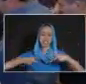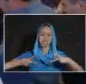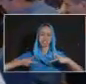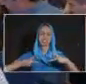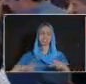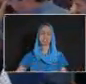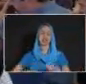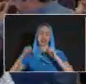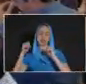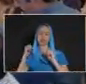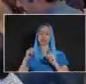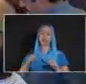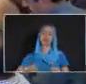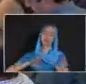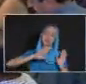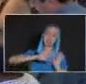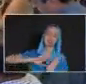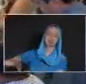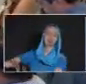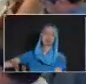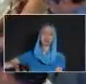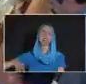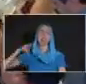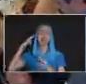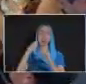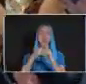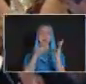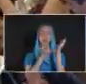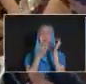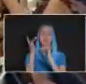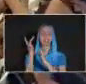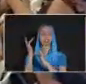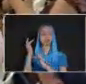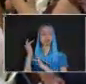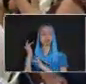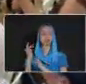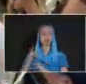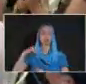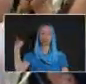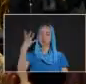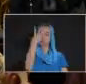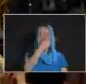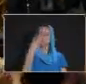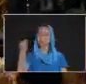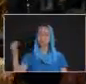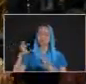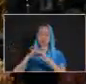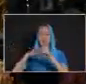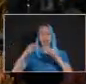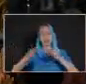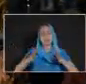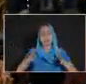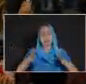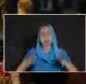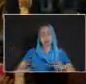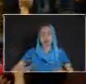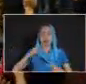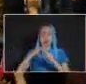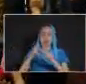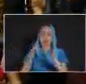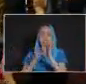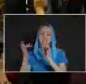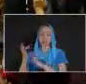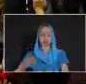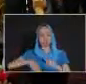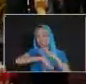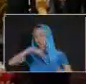de revanchismo. En el nombre de Jesucristo, lo echamos fuera, todo espíritu de miedo. En el nombre poderoso